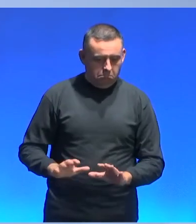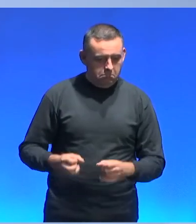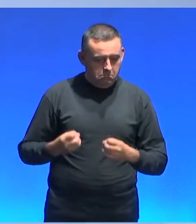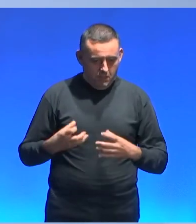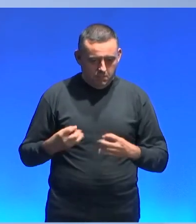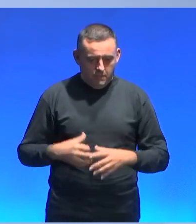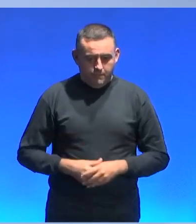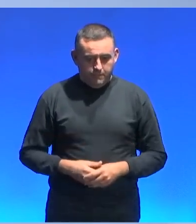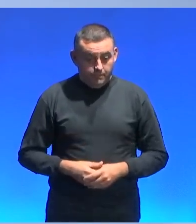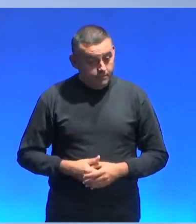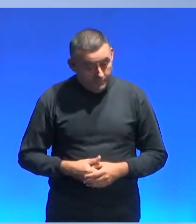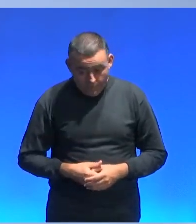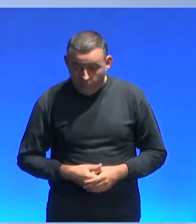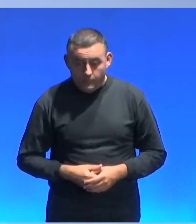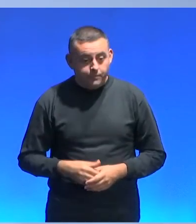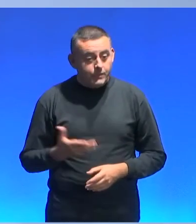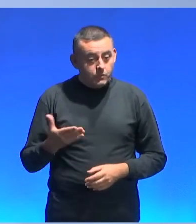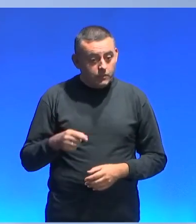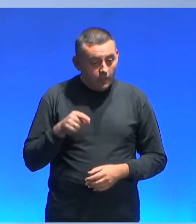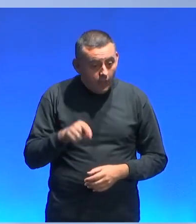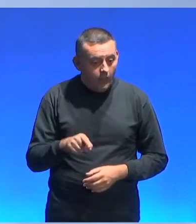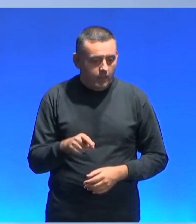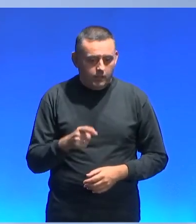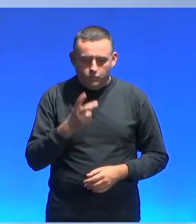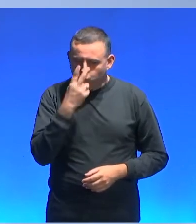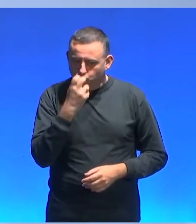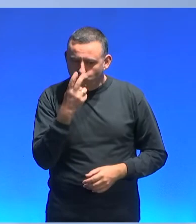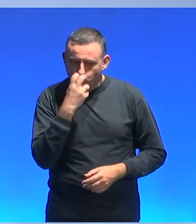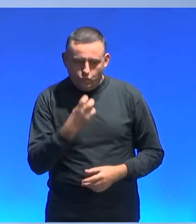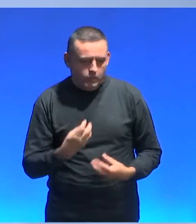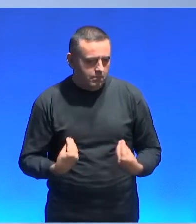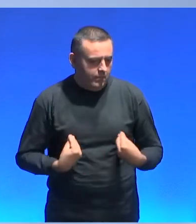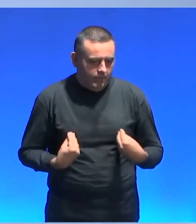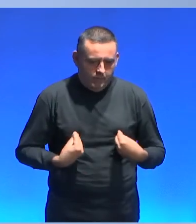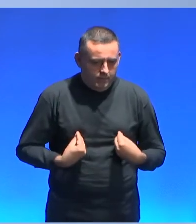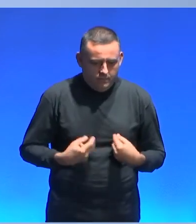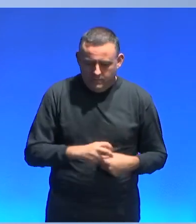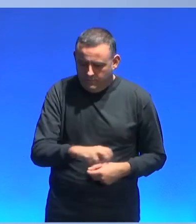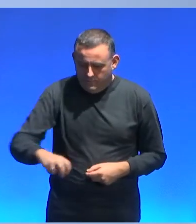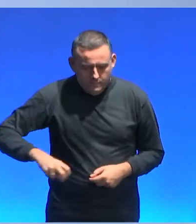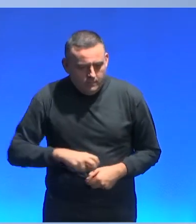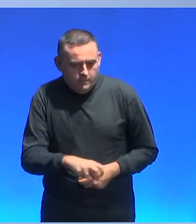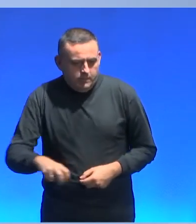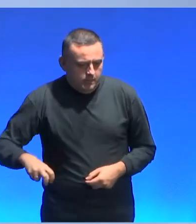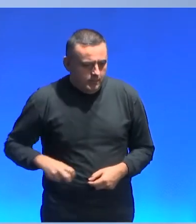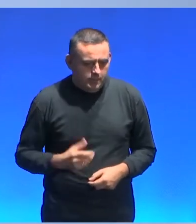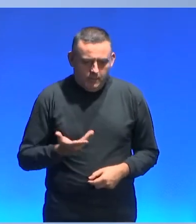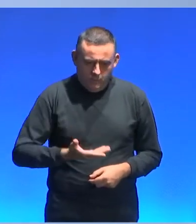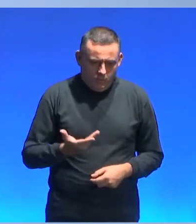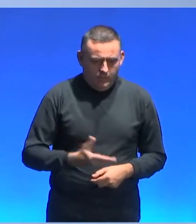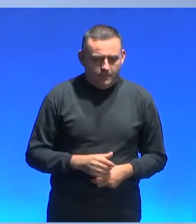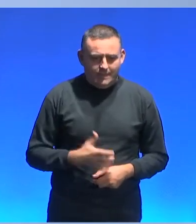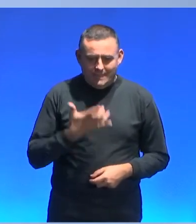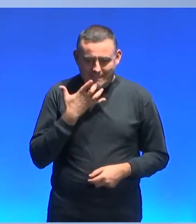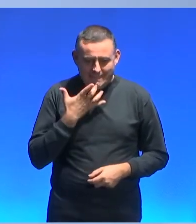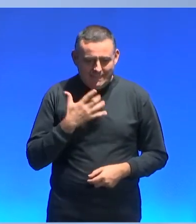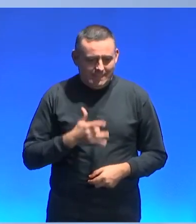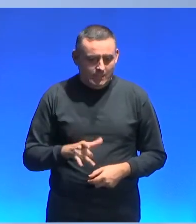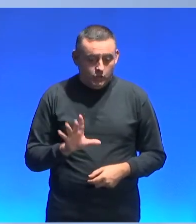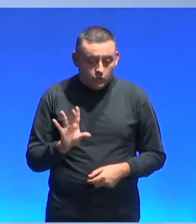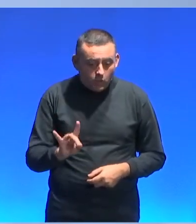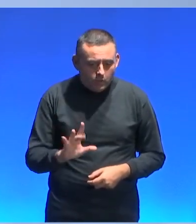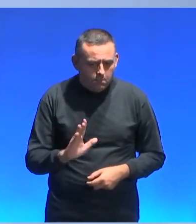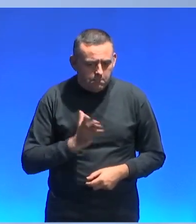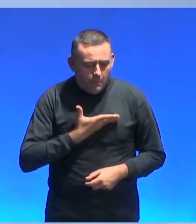todo alrededor porque tiene que buscarlo. Y le debe ocurrir algo, porque si ocurre algo es vida, es